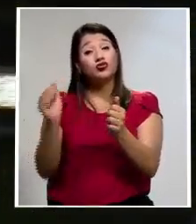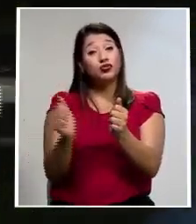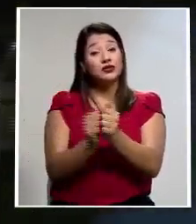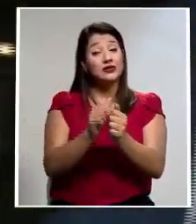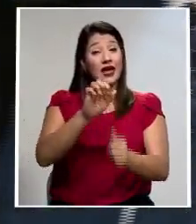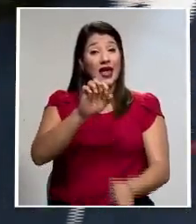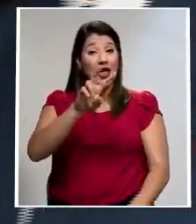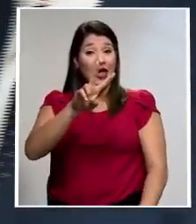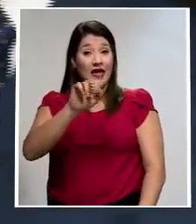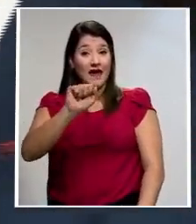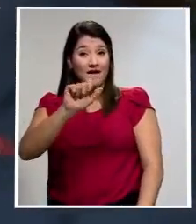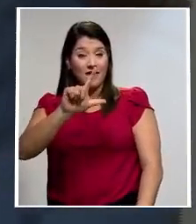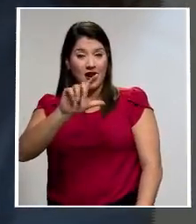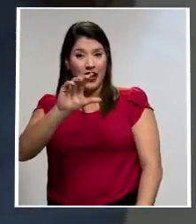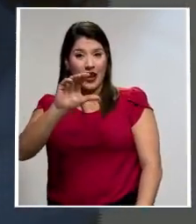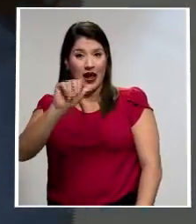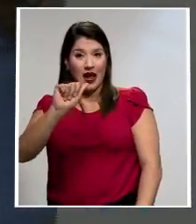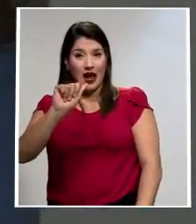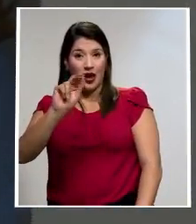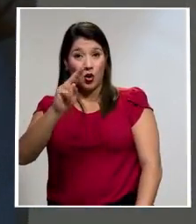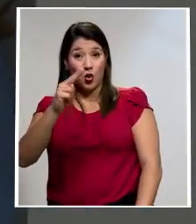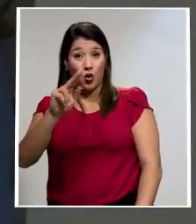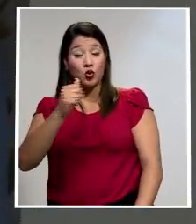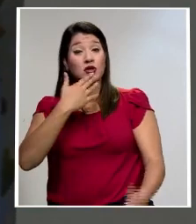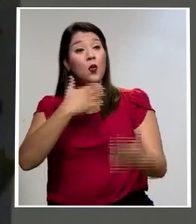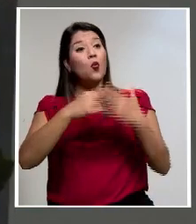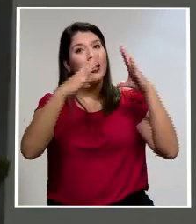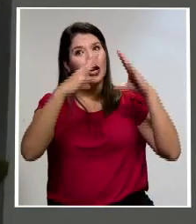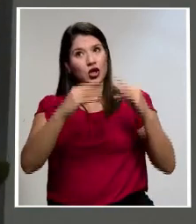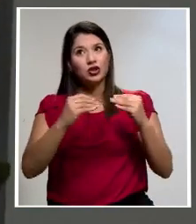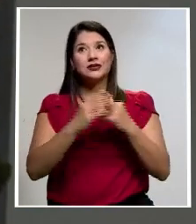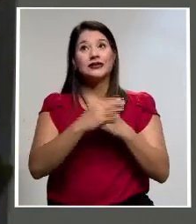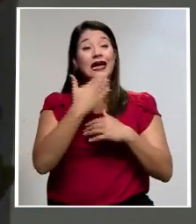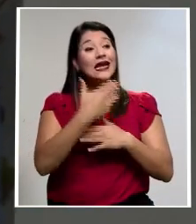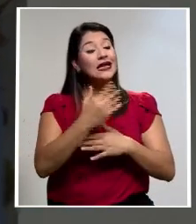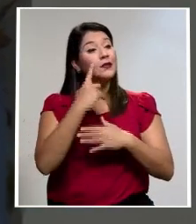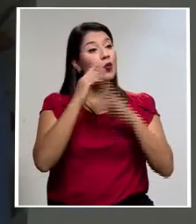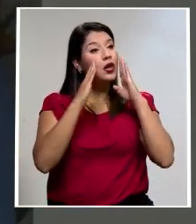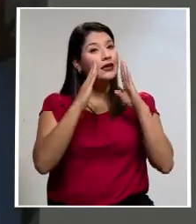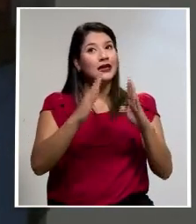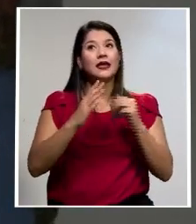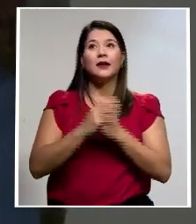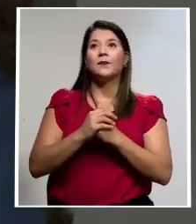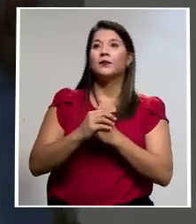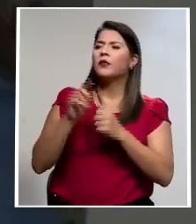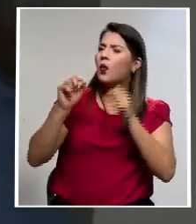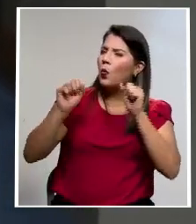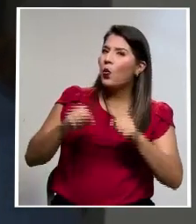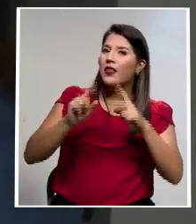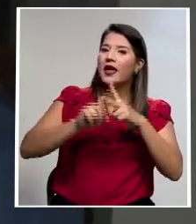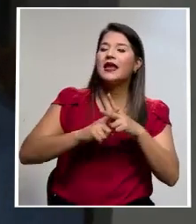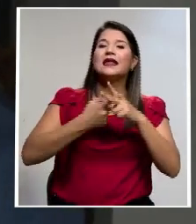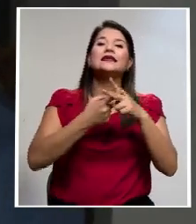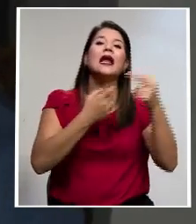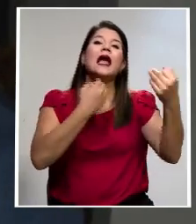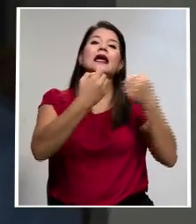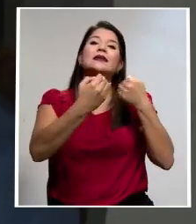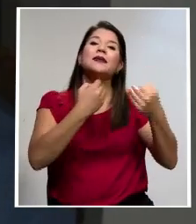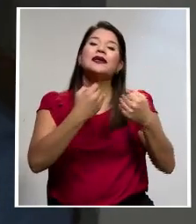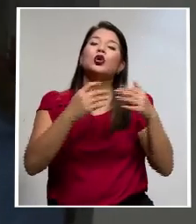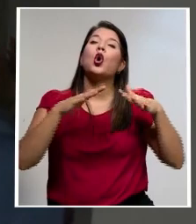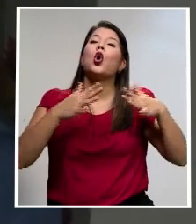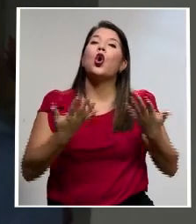Edal, gracias por atendernos, buenas noches. Iniciar con esa explicación que se puede dar del proceso en el que se